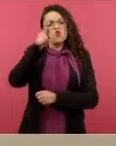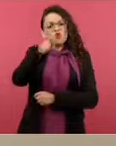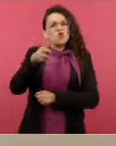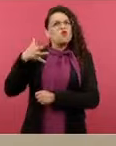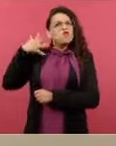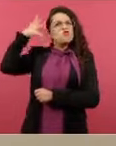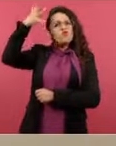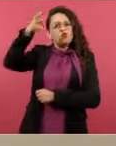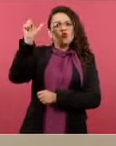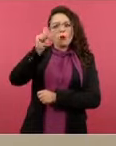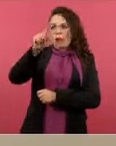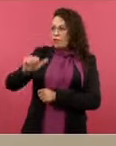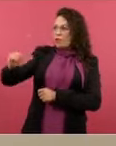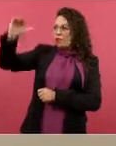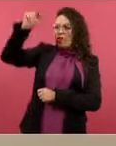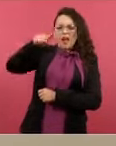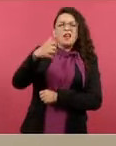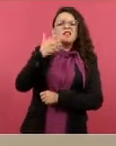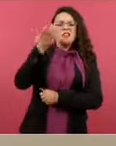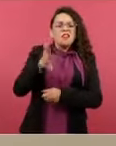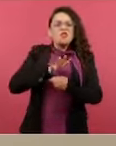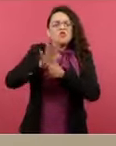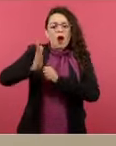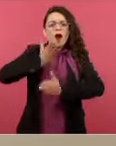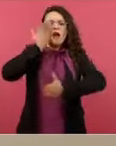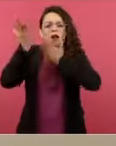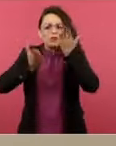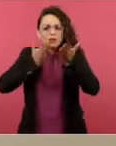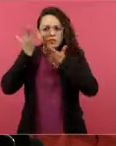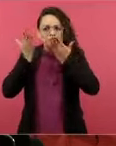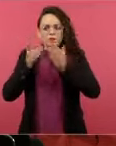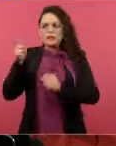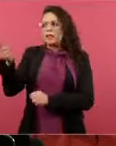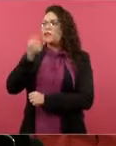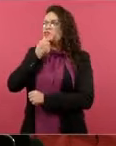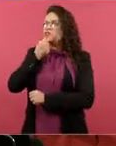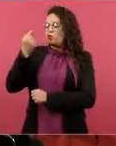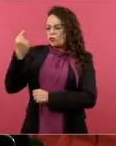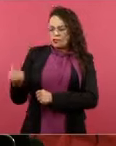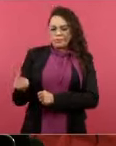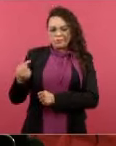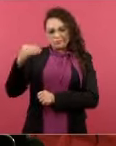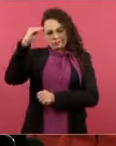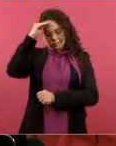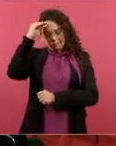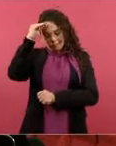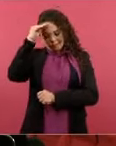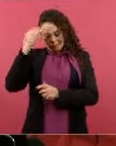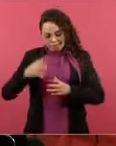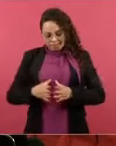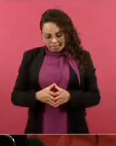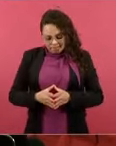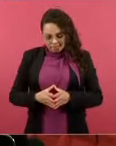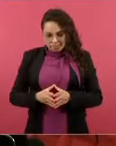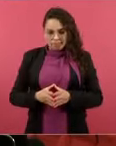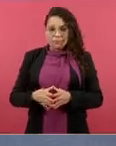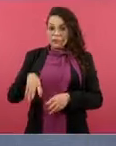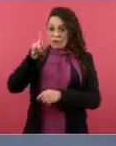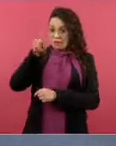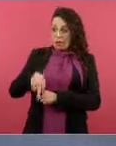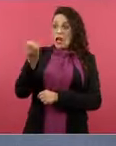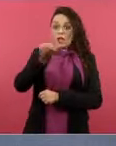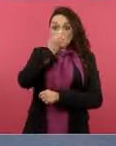grande? Y el niño contesta de manera honesta y me basé en muchos hechos reales de